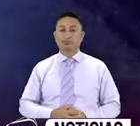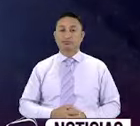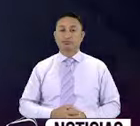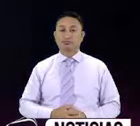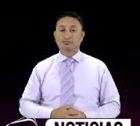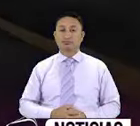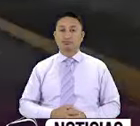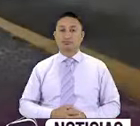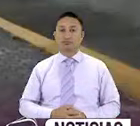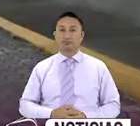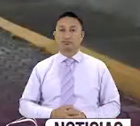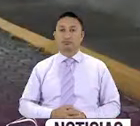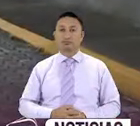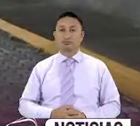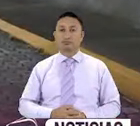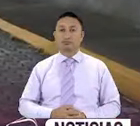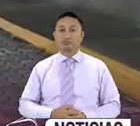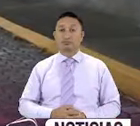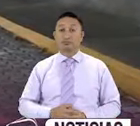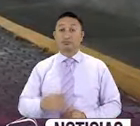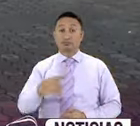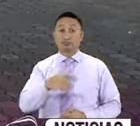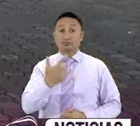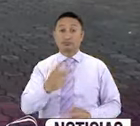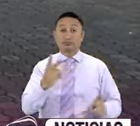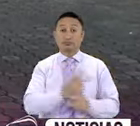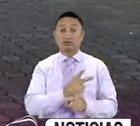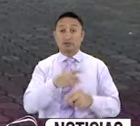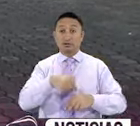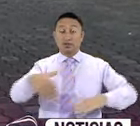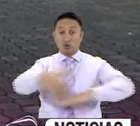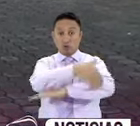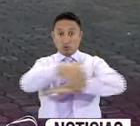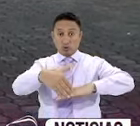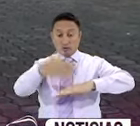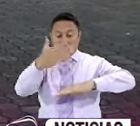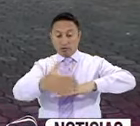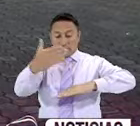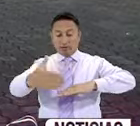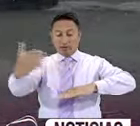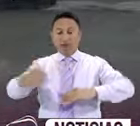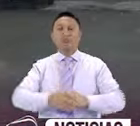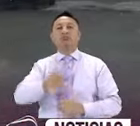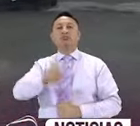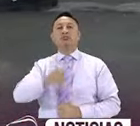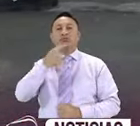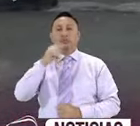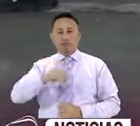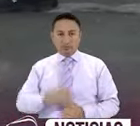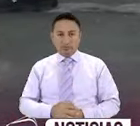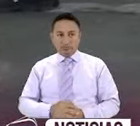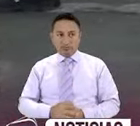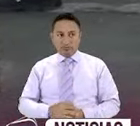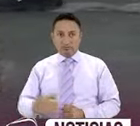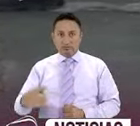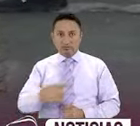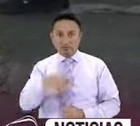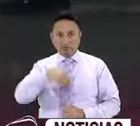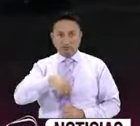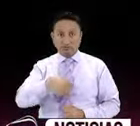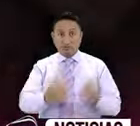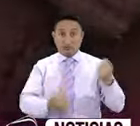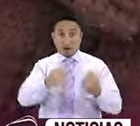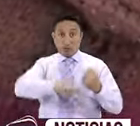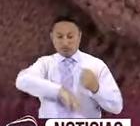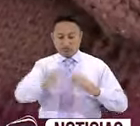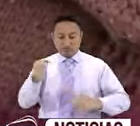Así como esto o peor, sucede en los pasajes del sector. Dicen los moradores que también han servido como desguazaderos. Últimamente